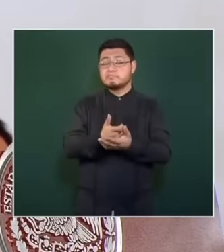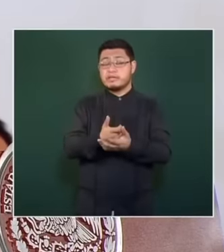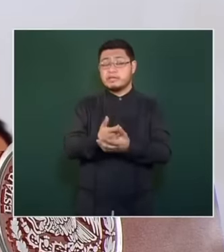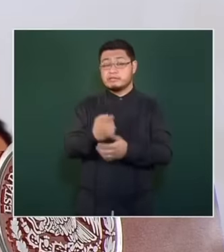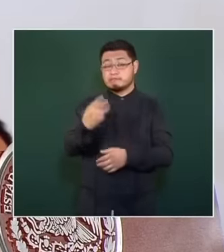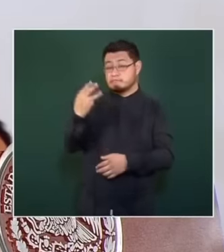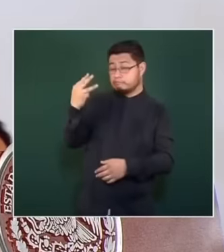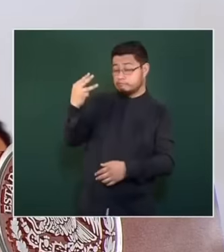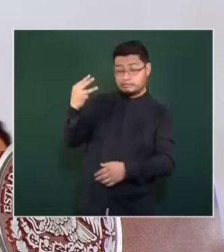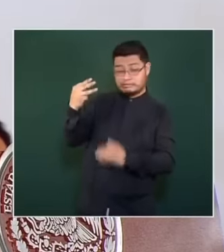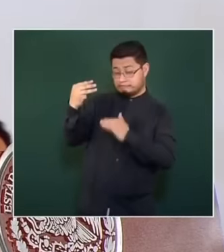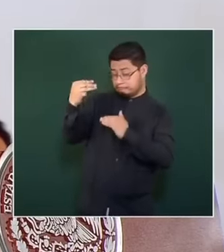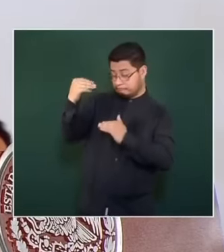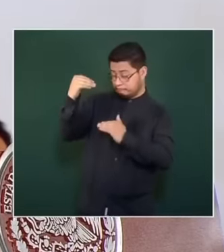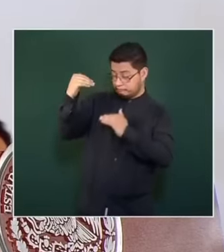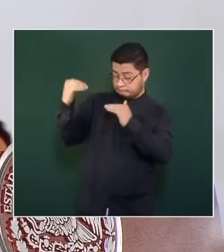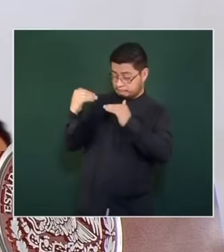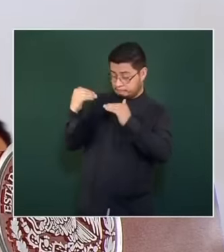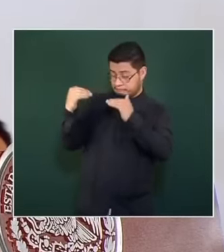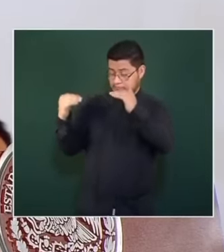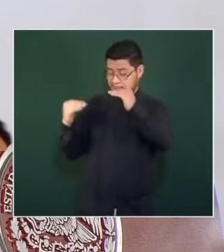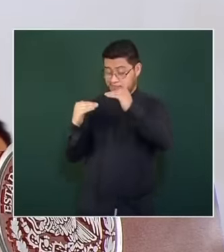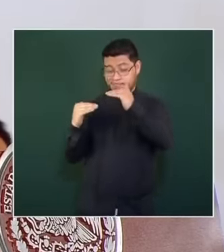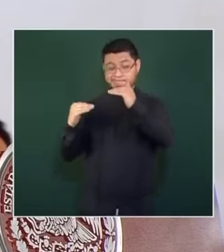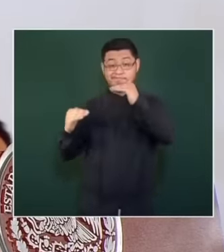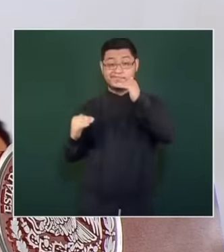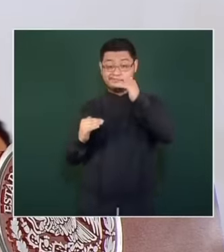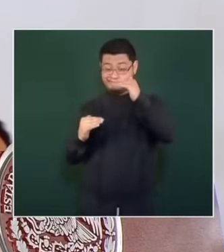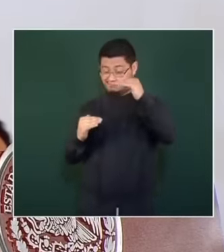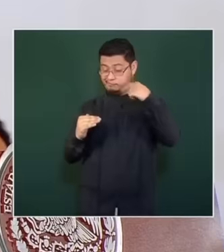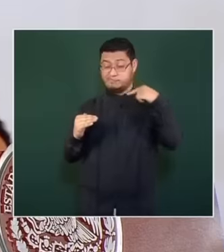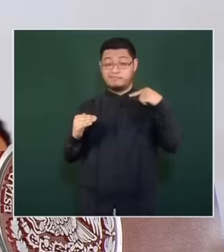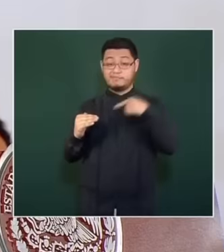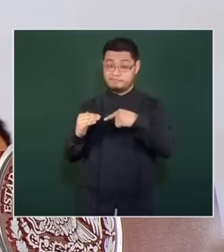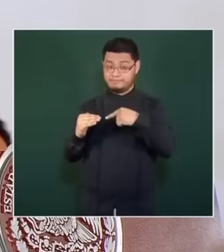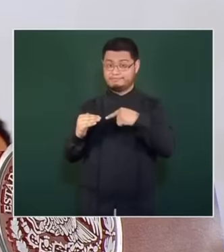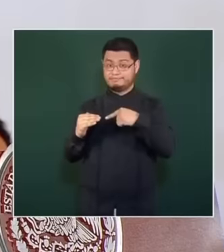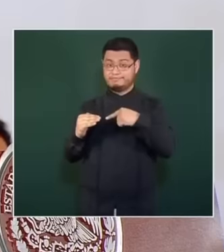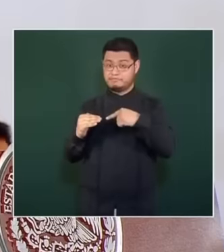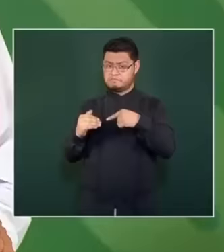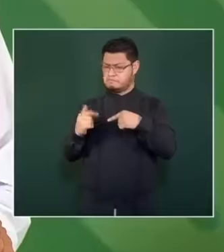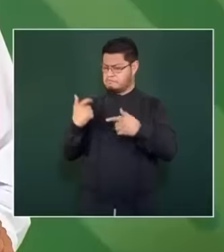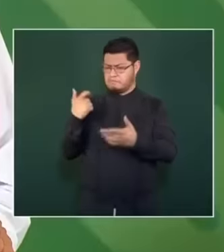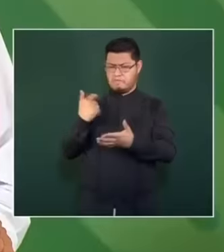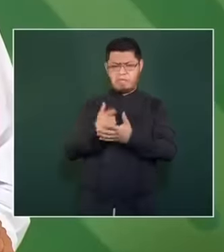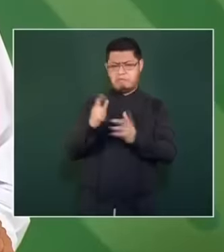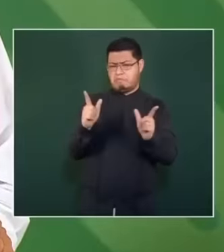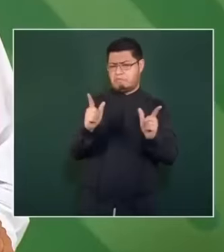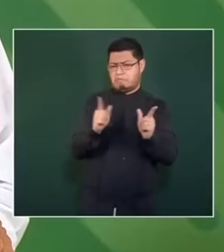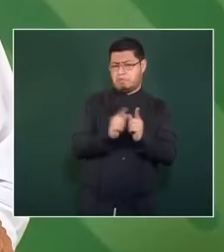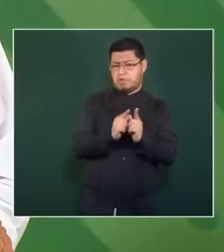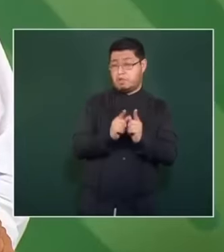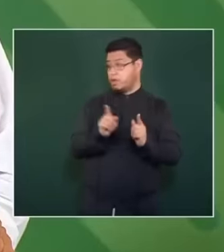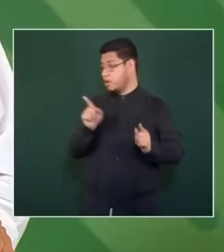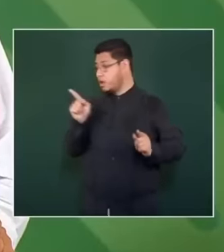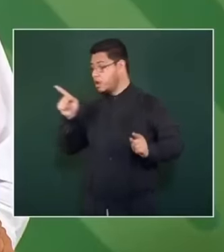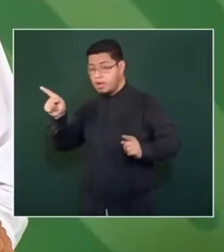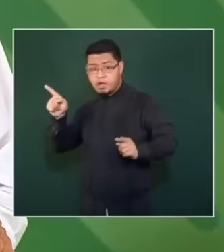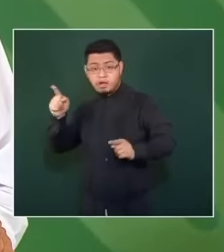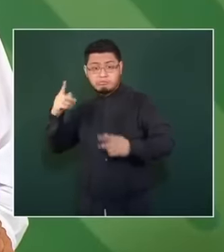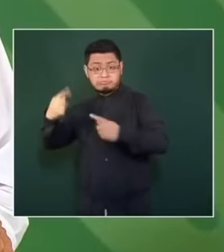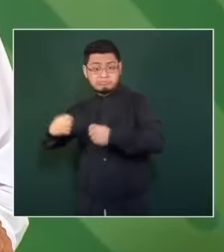3 veces menos que lo que paga una tienda de abarrotes en